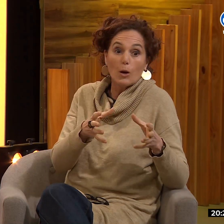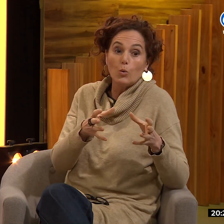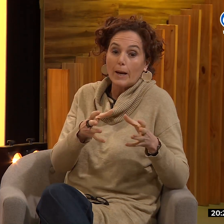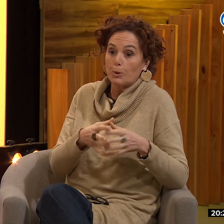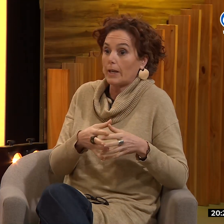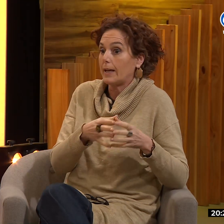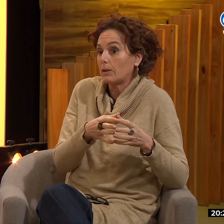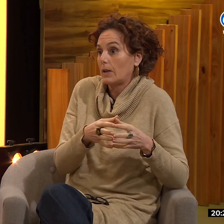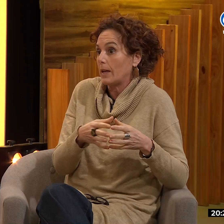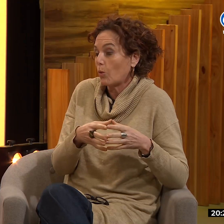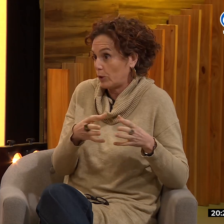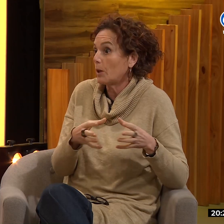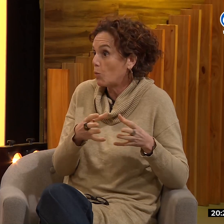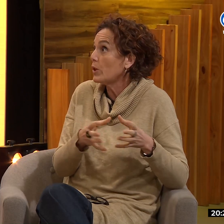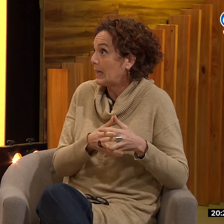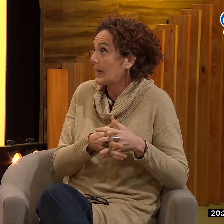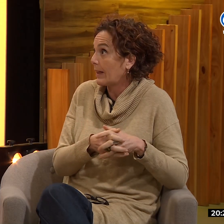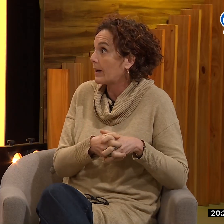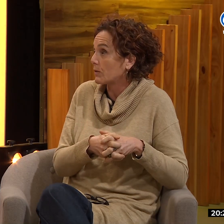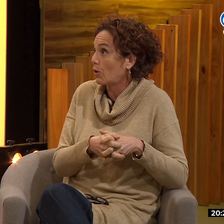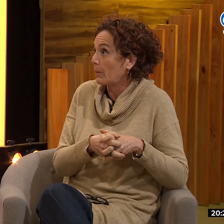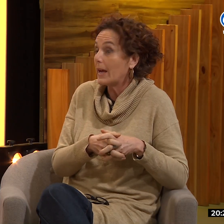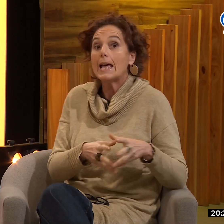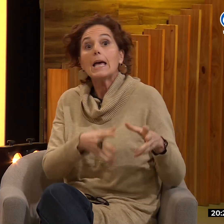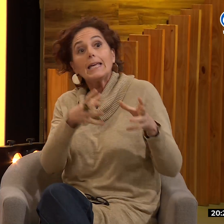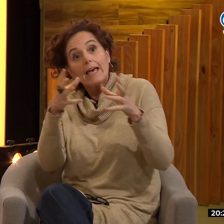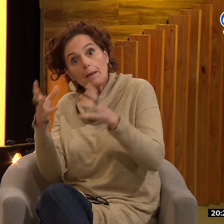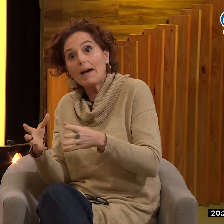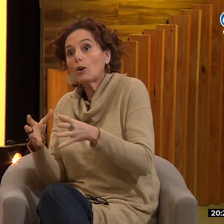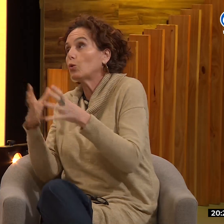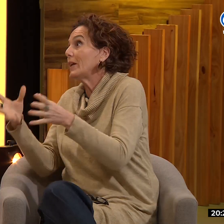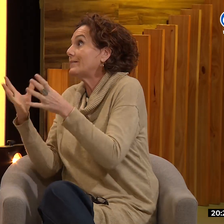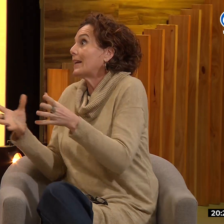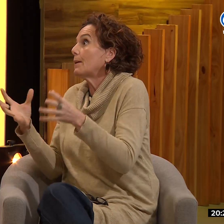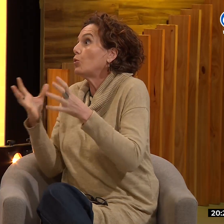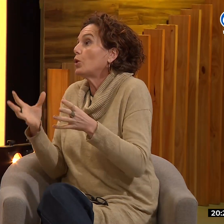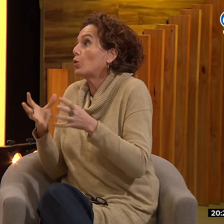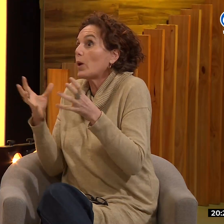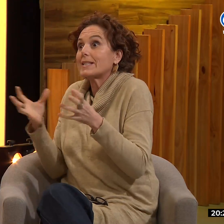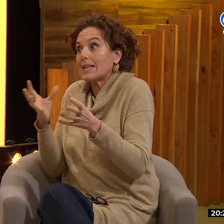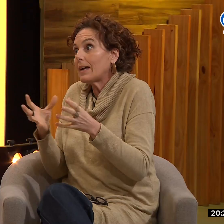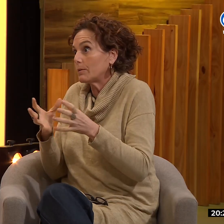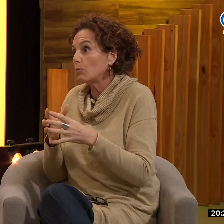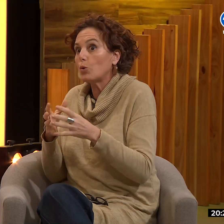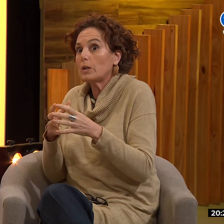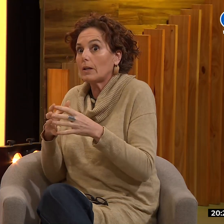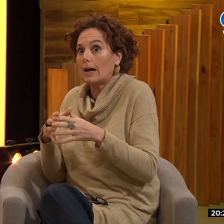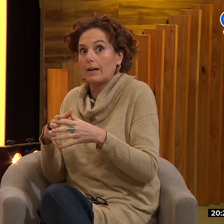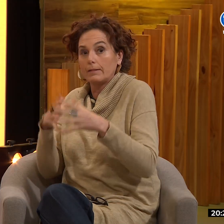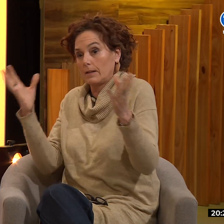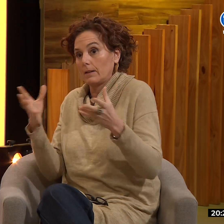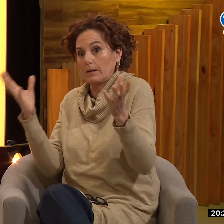se reúna, porque ahí hay cuestiones muy delicadas a resolver. Y además con una interna muy gruesa, muy,